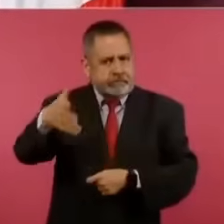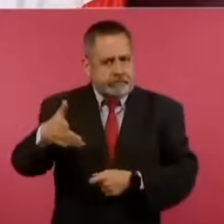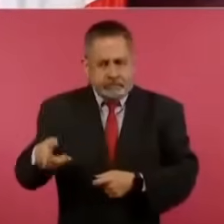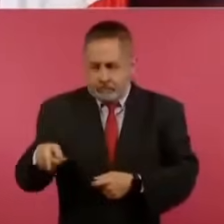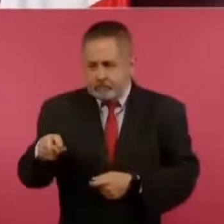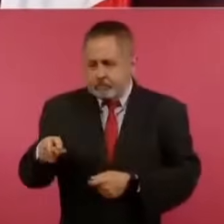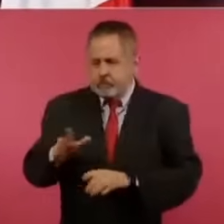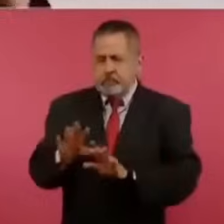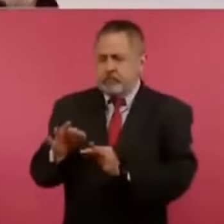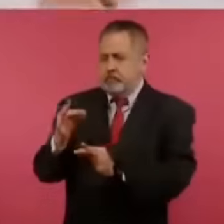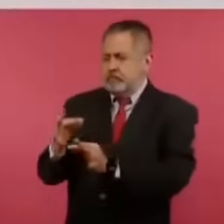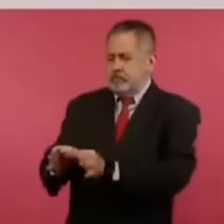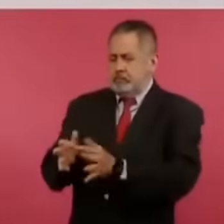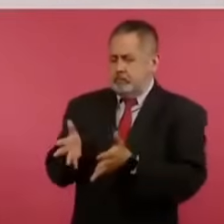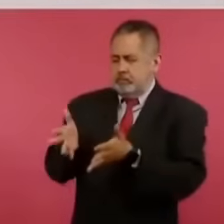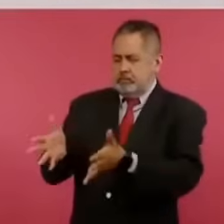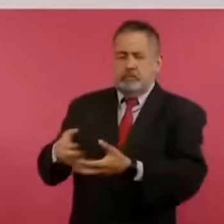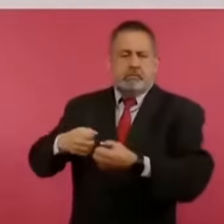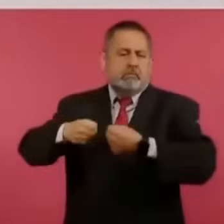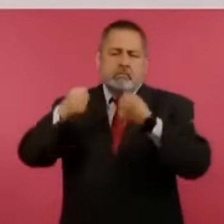el dejarles la seguridad